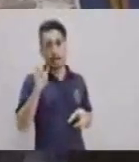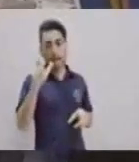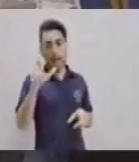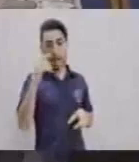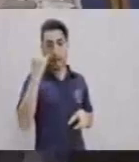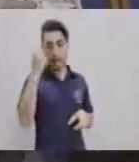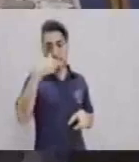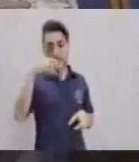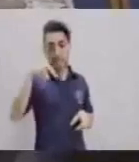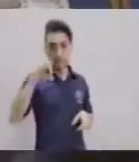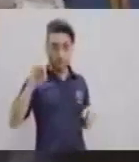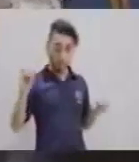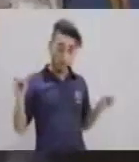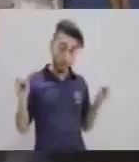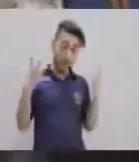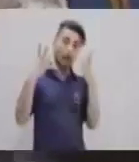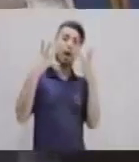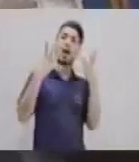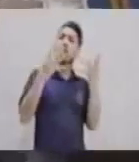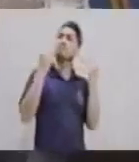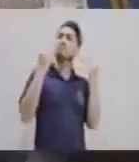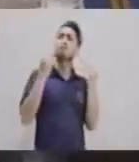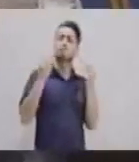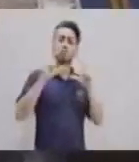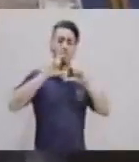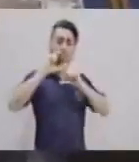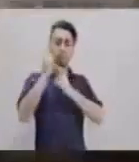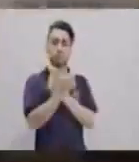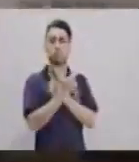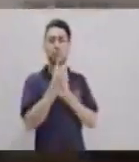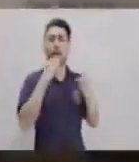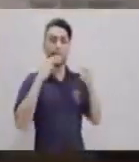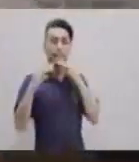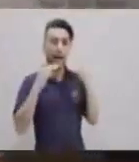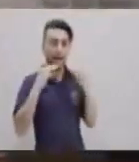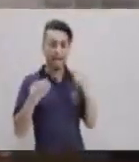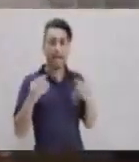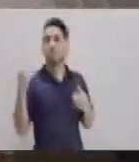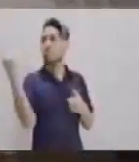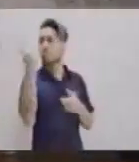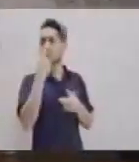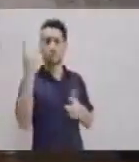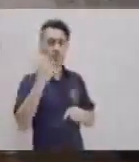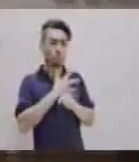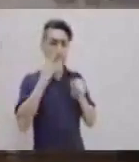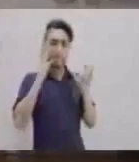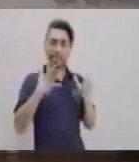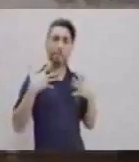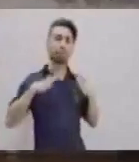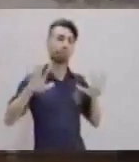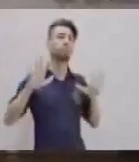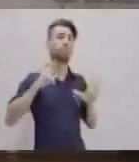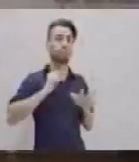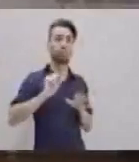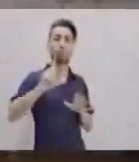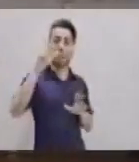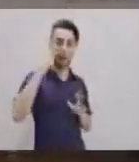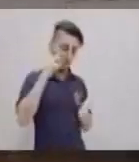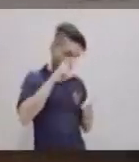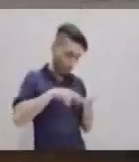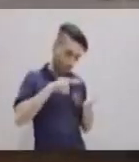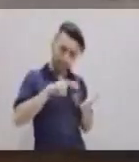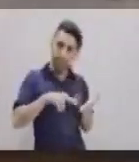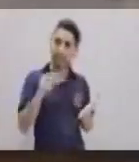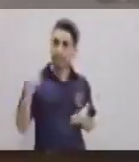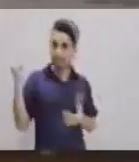la cultura maya también, todas las leyendas y las tradiciones y el lenguaje que a todos los guatemaltecos nos caracteriza. Y si